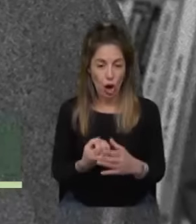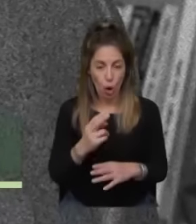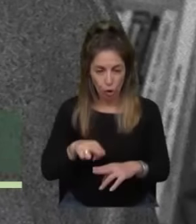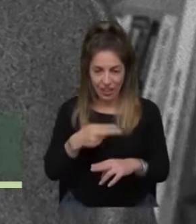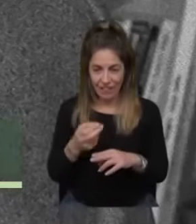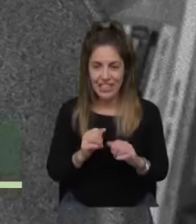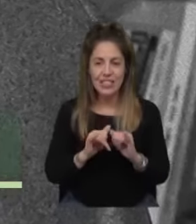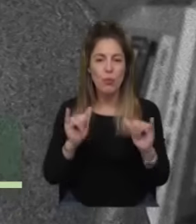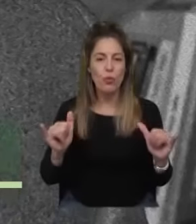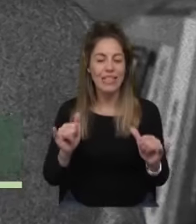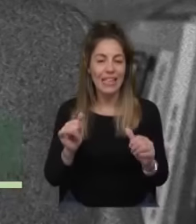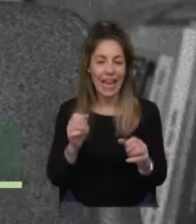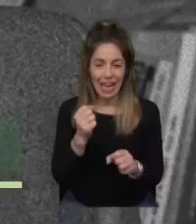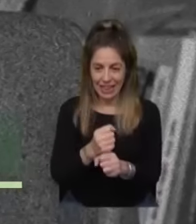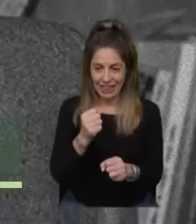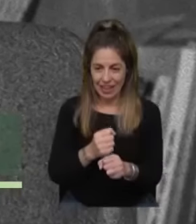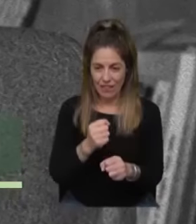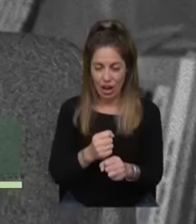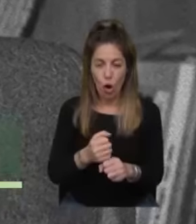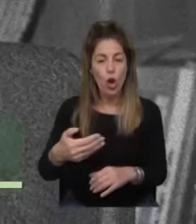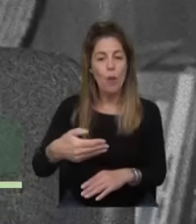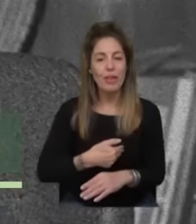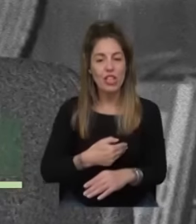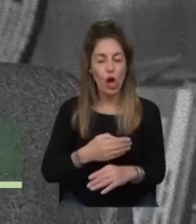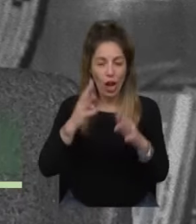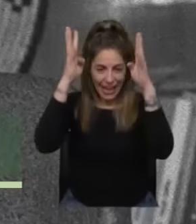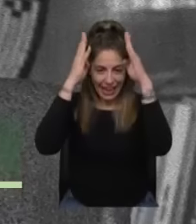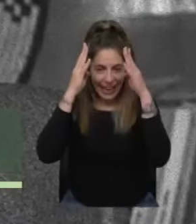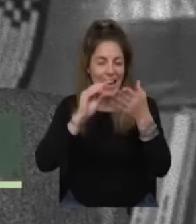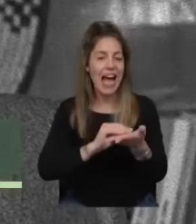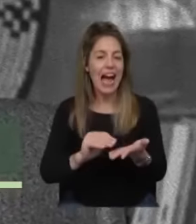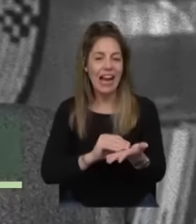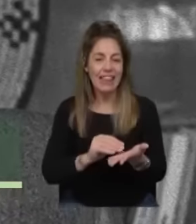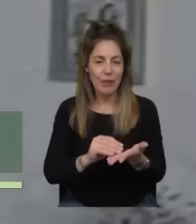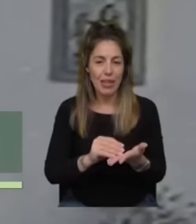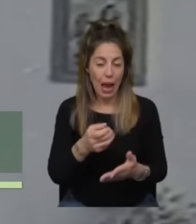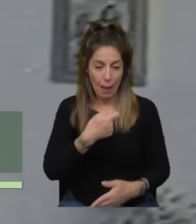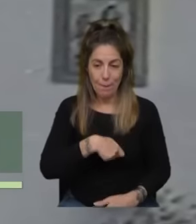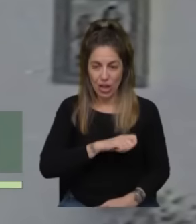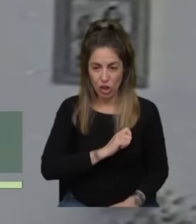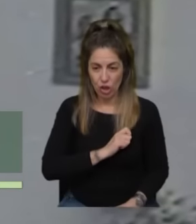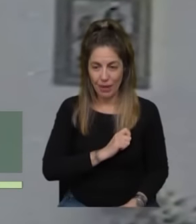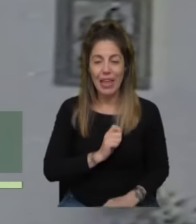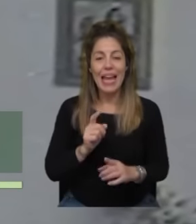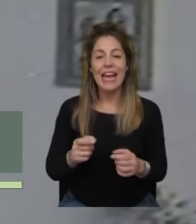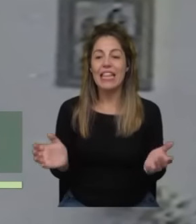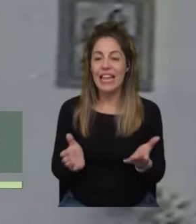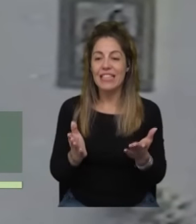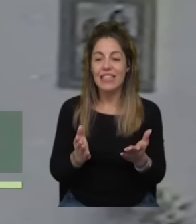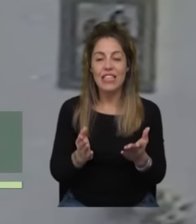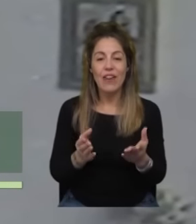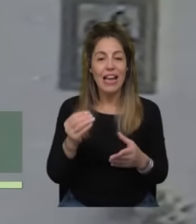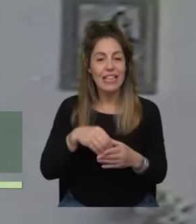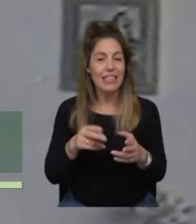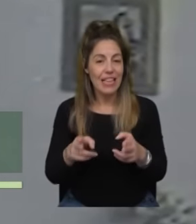en 1950 de parte de la Real Academia Española y de la Asociación de Academias de la Lengua Española. La iniciativa forma parte de la serie